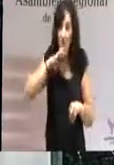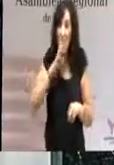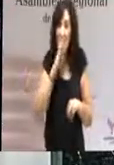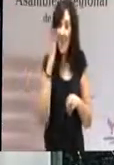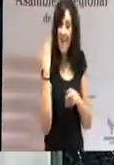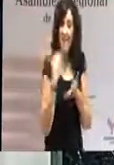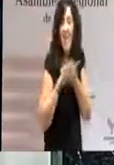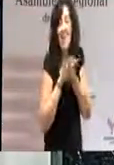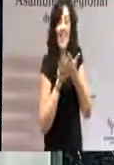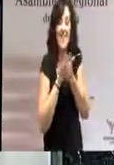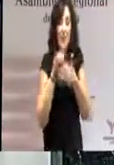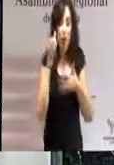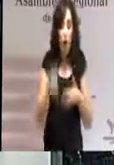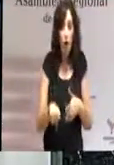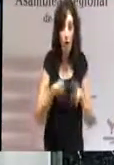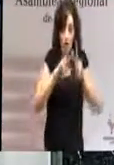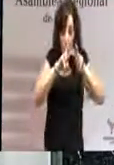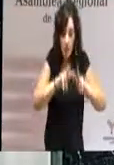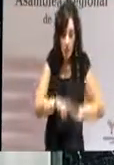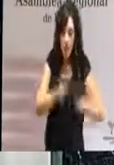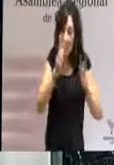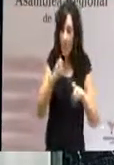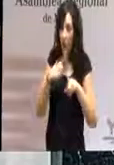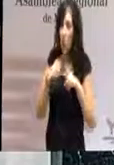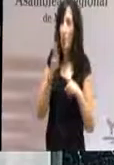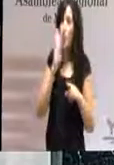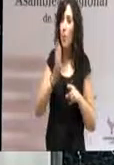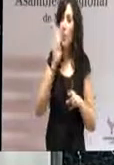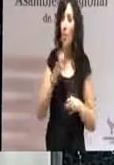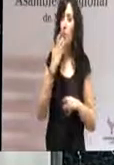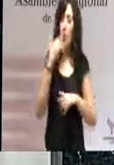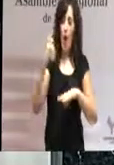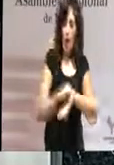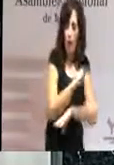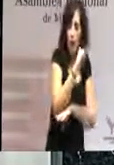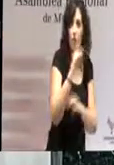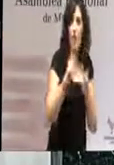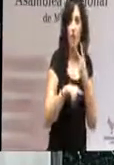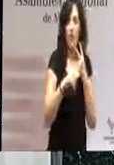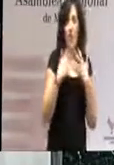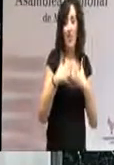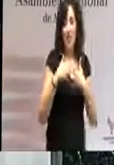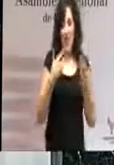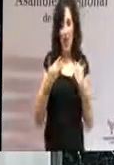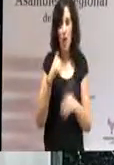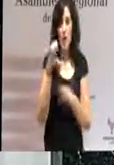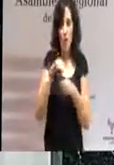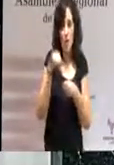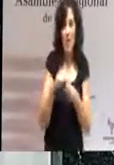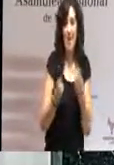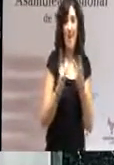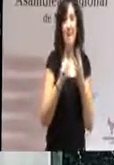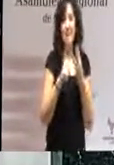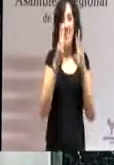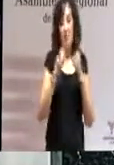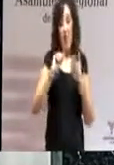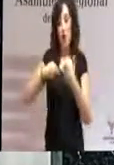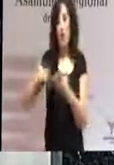no estaríamos investigando casos oscuros como el aeropuerto, la desalinizadora de escombreras, contratas